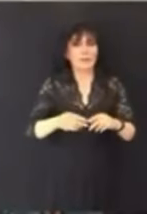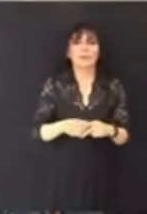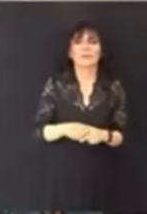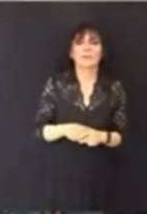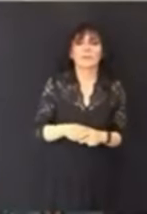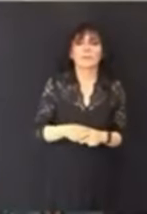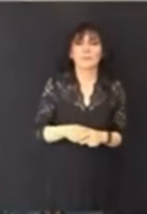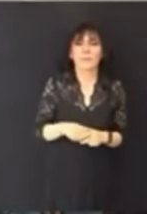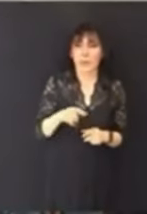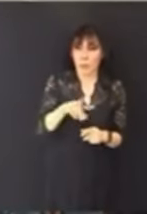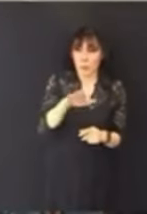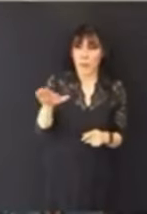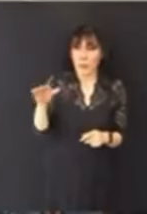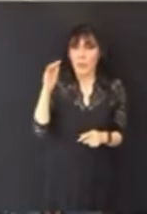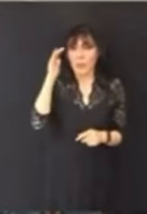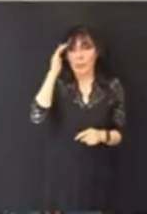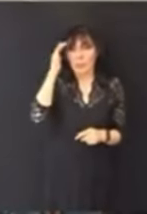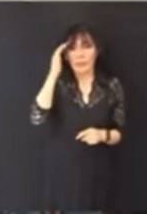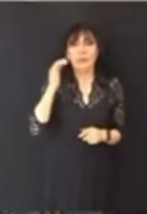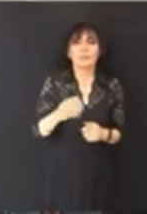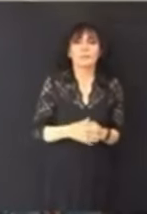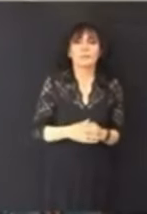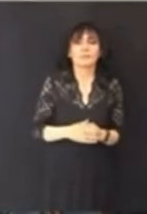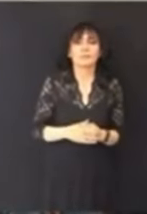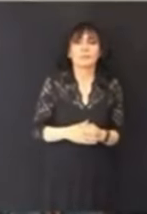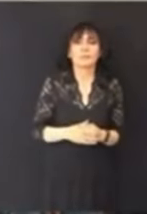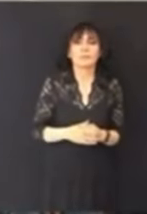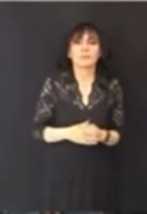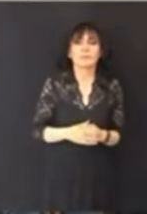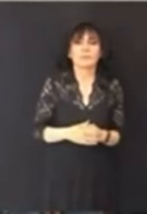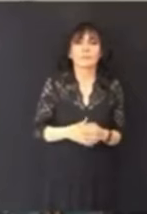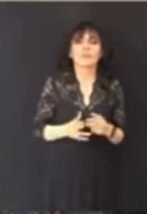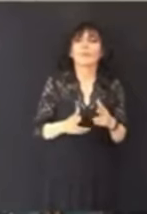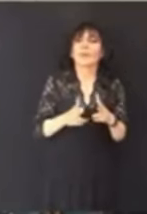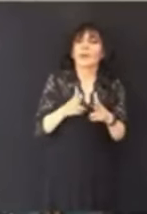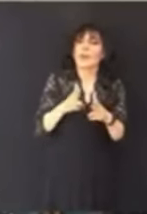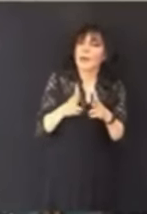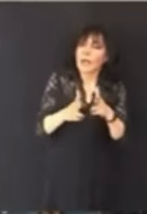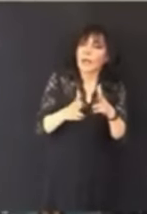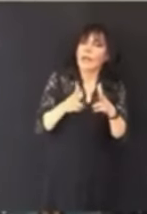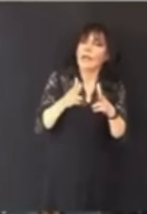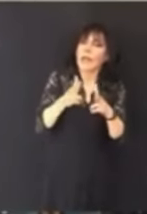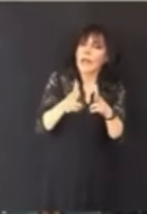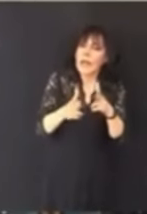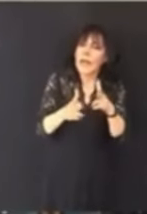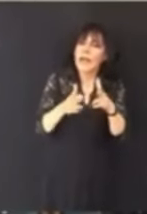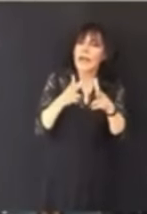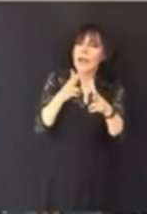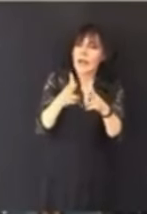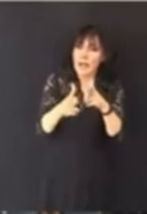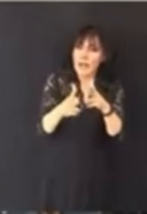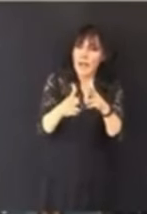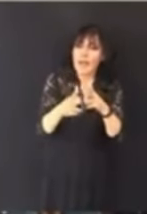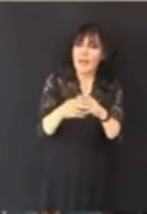sé si ya sabe, pero va a haber un tren de Buena Vista al AIFA, ¿sí lo saben?